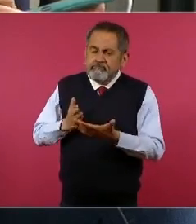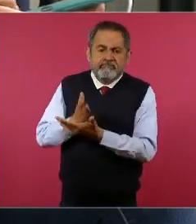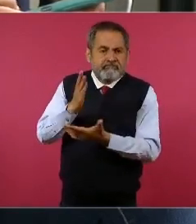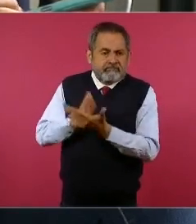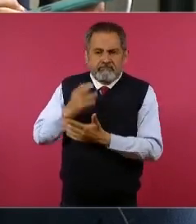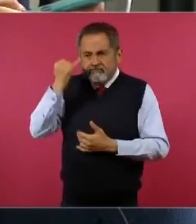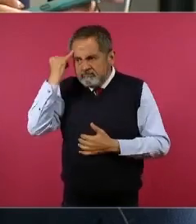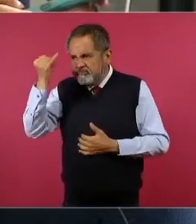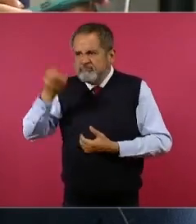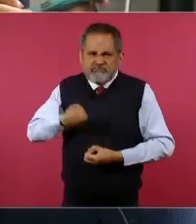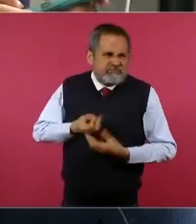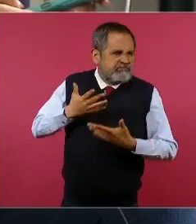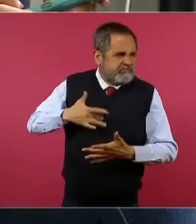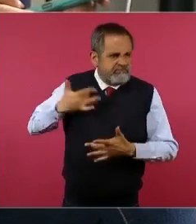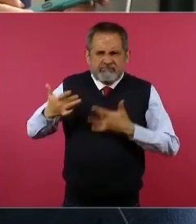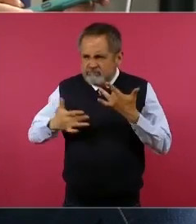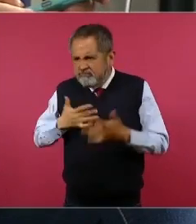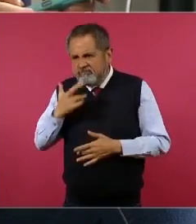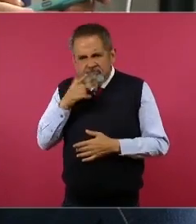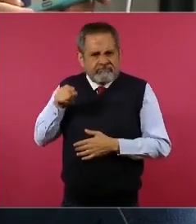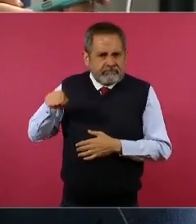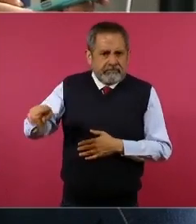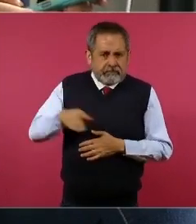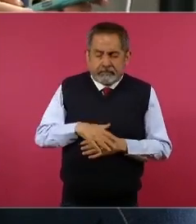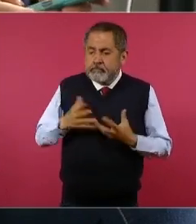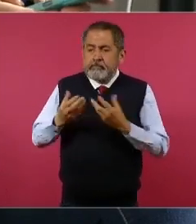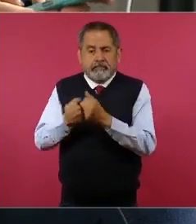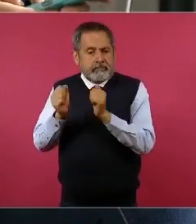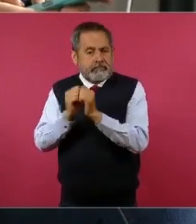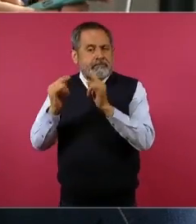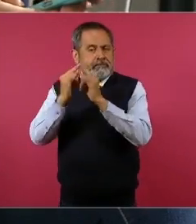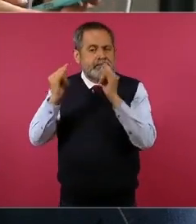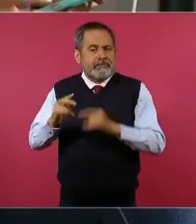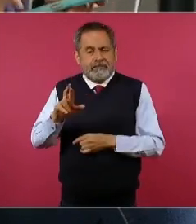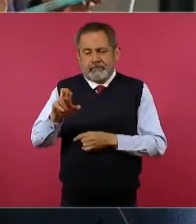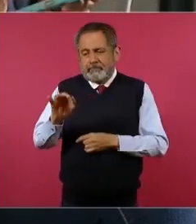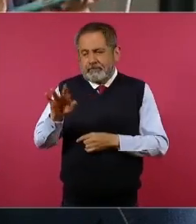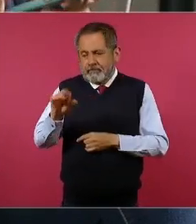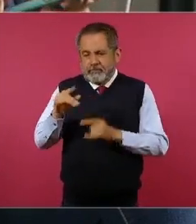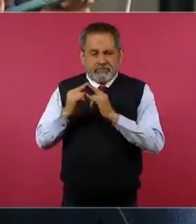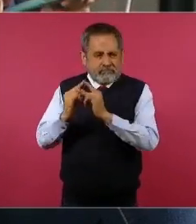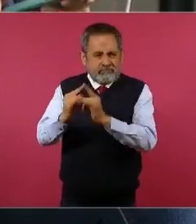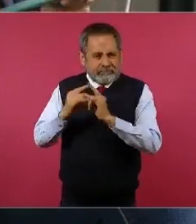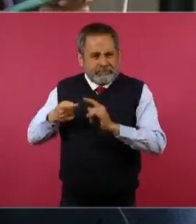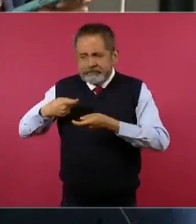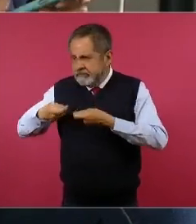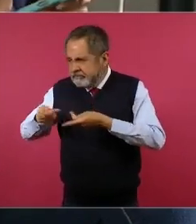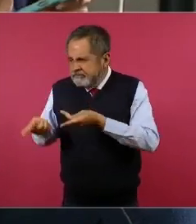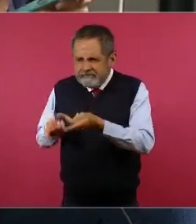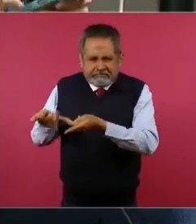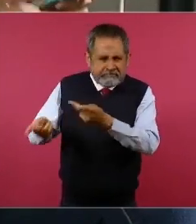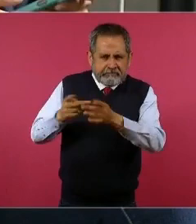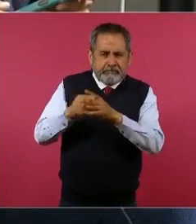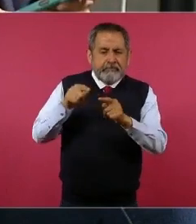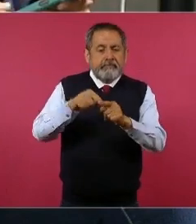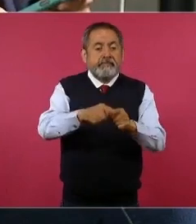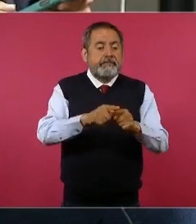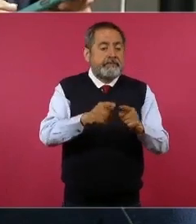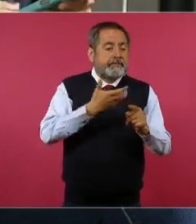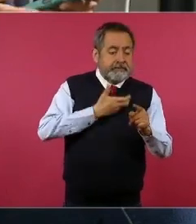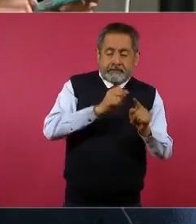profundas ideas y sentimientos. Recorrí el plantón de Reforma por horas, días y noches, desde la fuente de petróleos hasta el